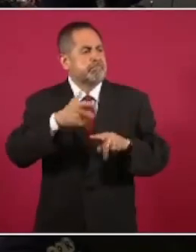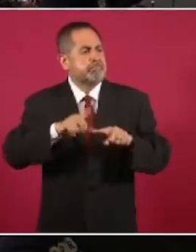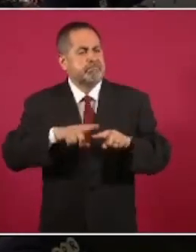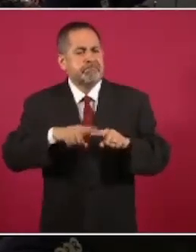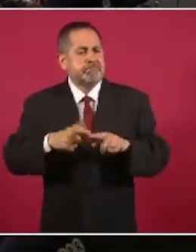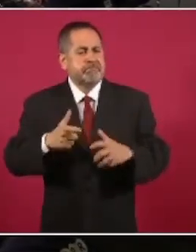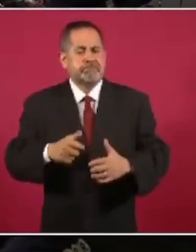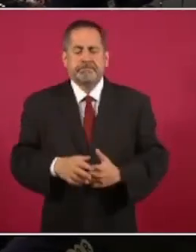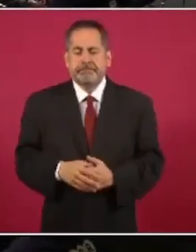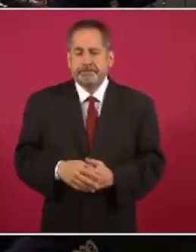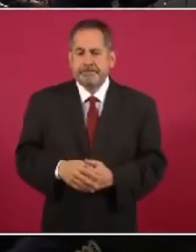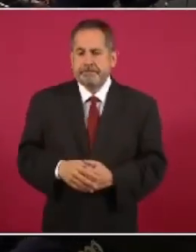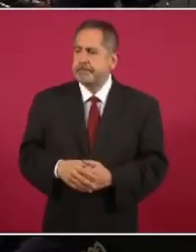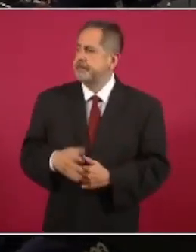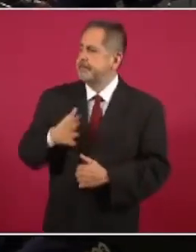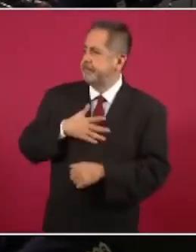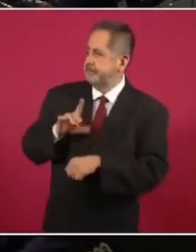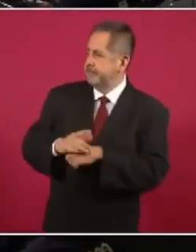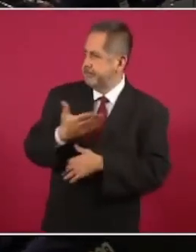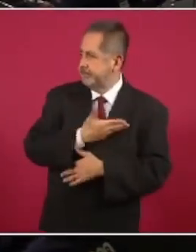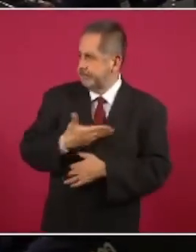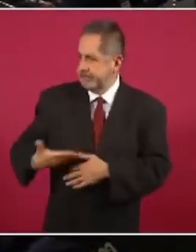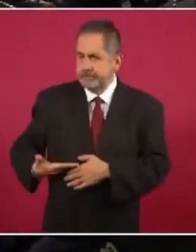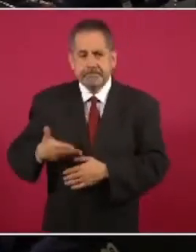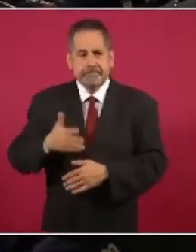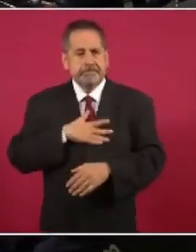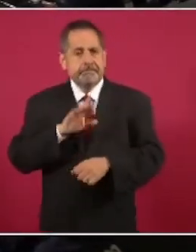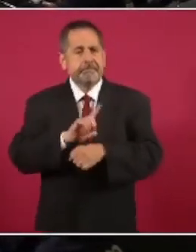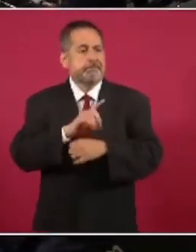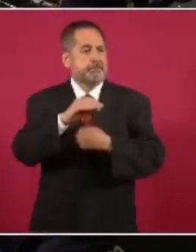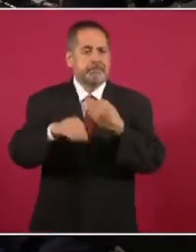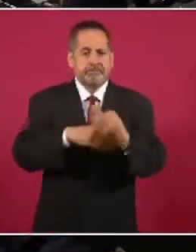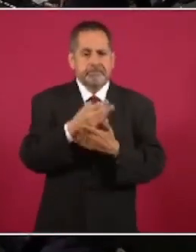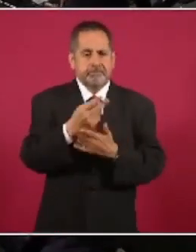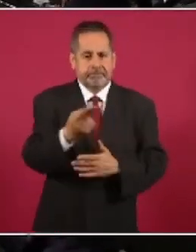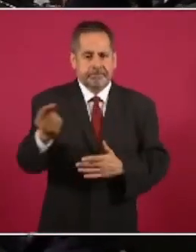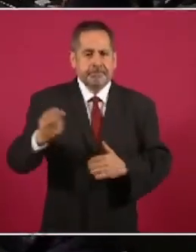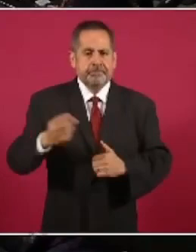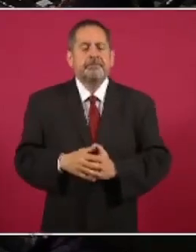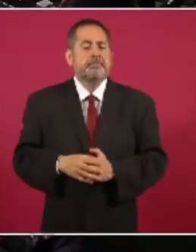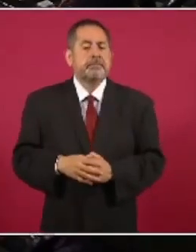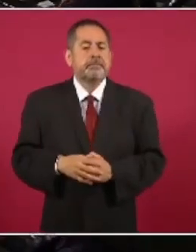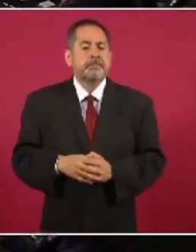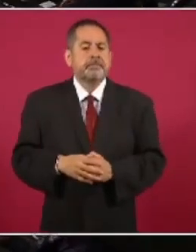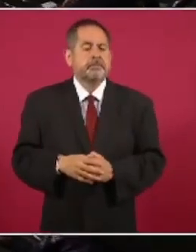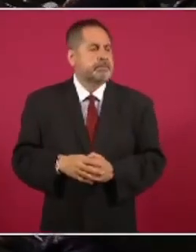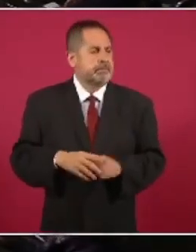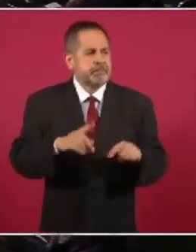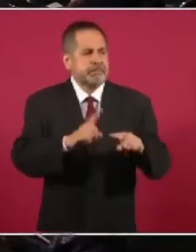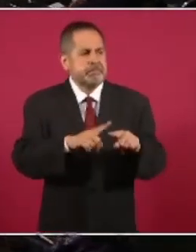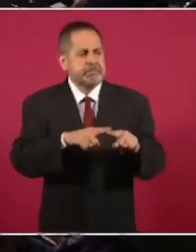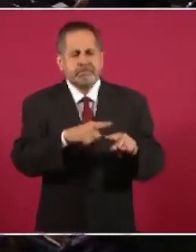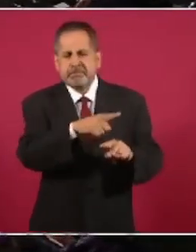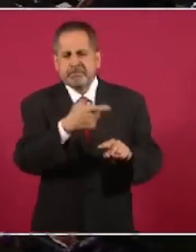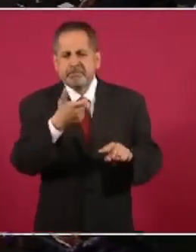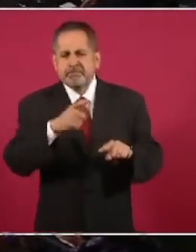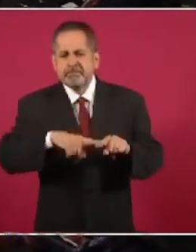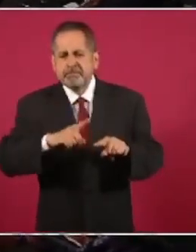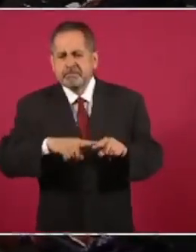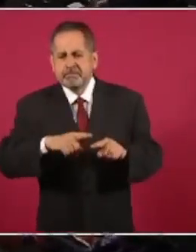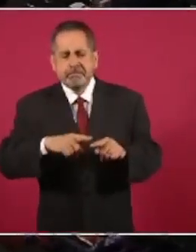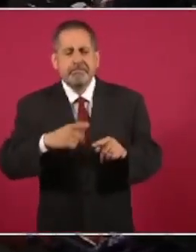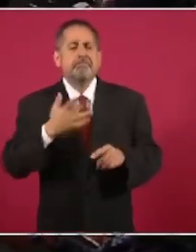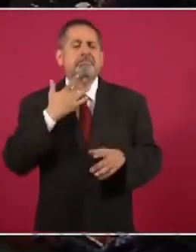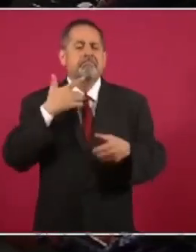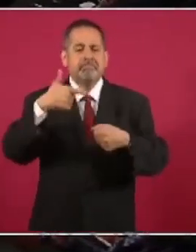Muy buenos días, señor presidente. Muy buenos días a todas y a todos ustedes. ¿Quién es quién en el precio de los combustibles?